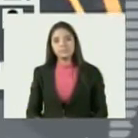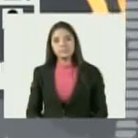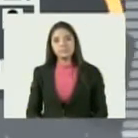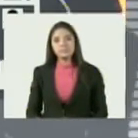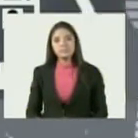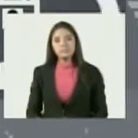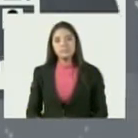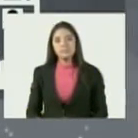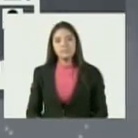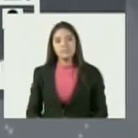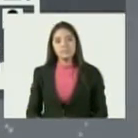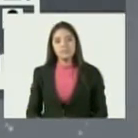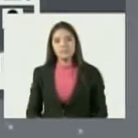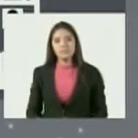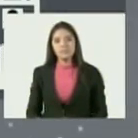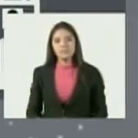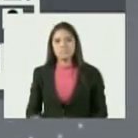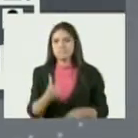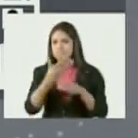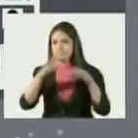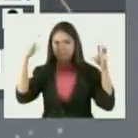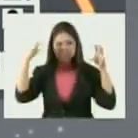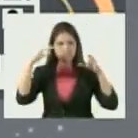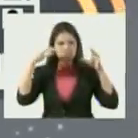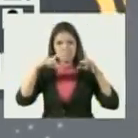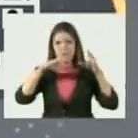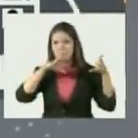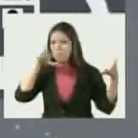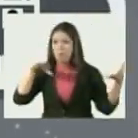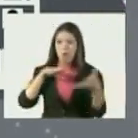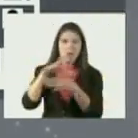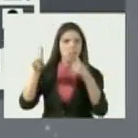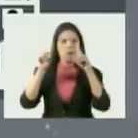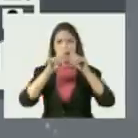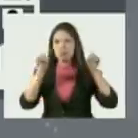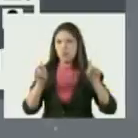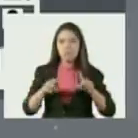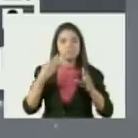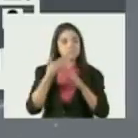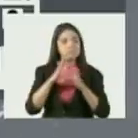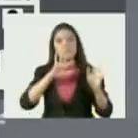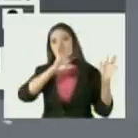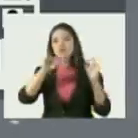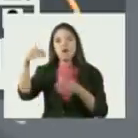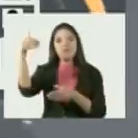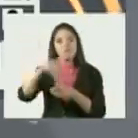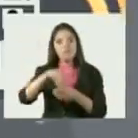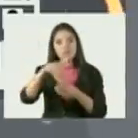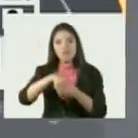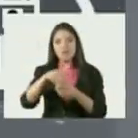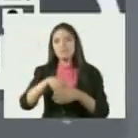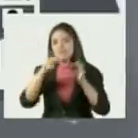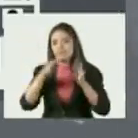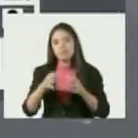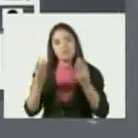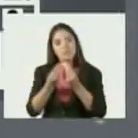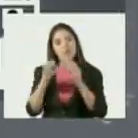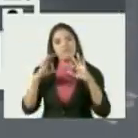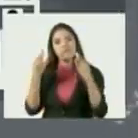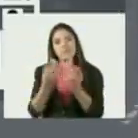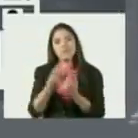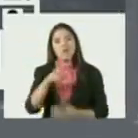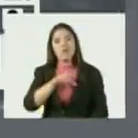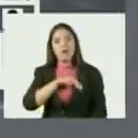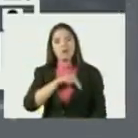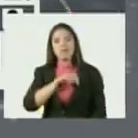que llueva, truene o relampaguee, salgamos todos a votar con felicidad, en familia, con el carnet